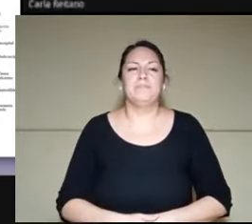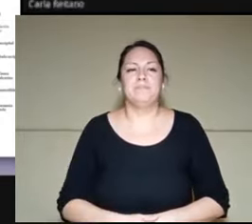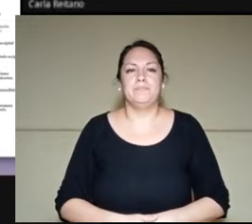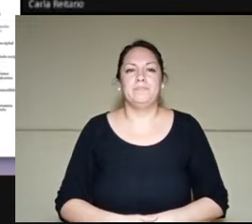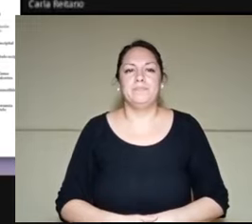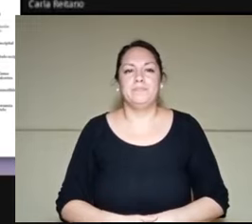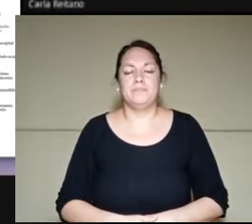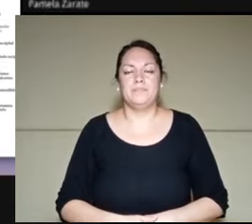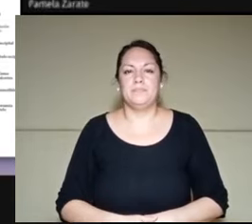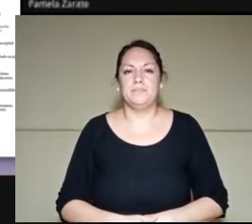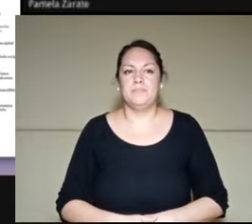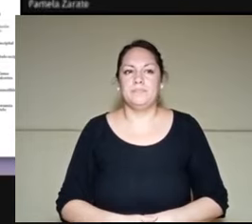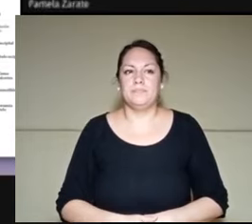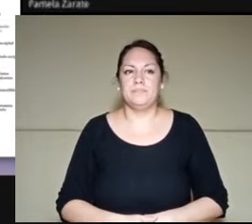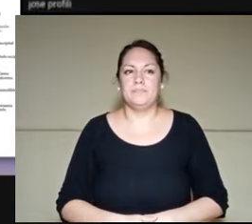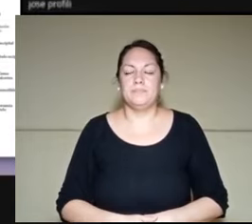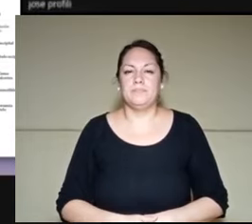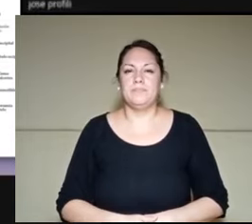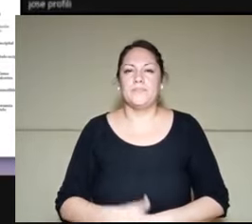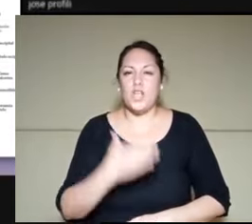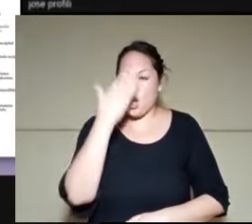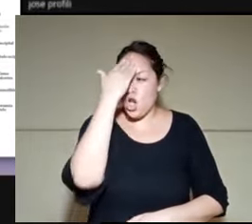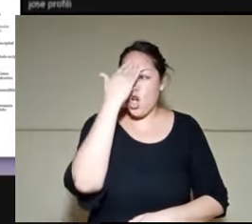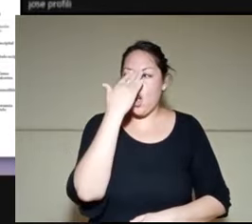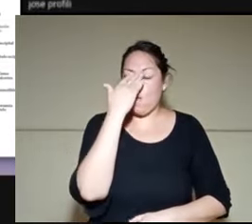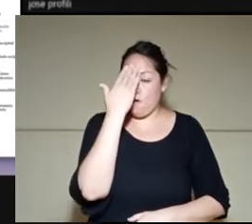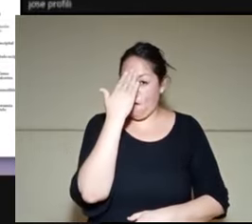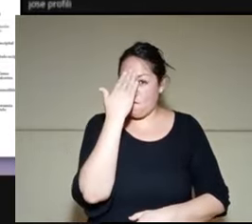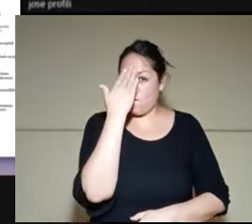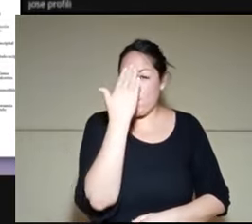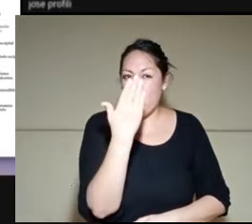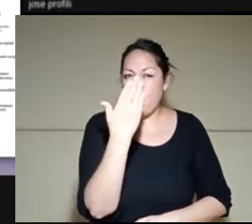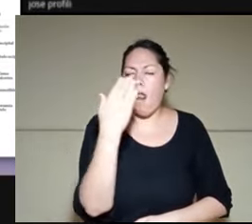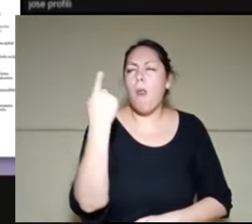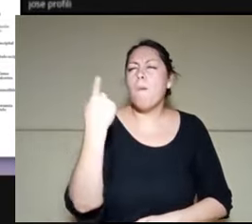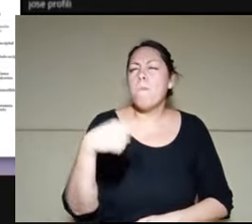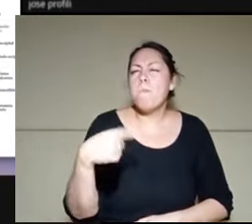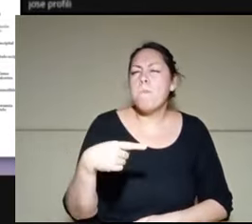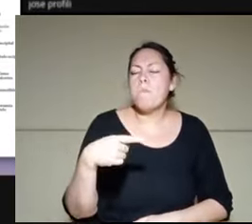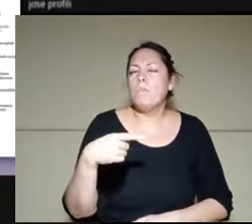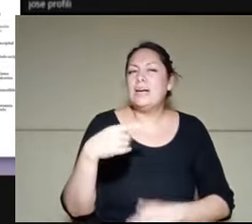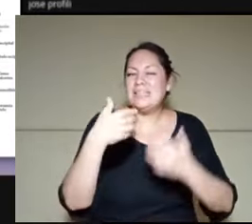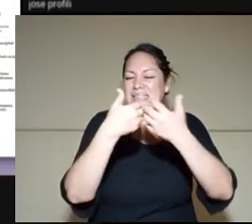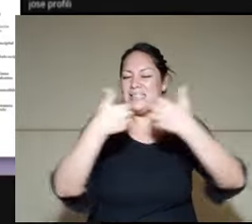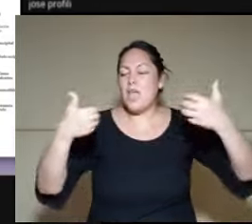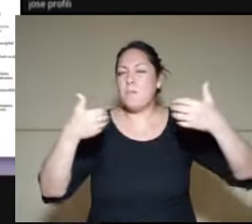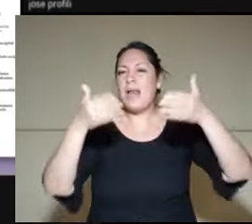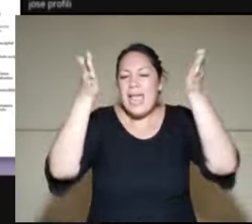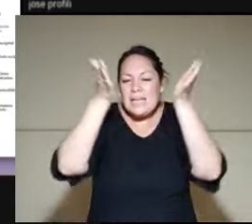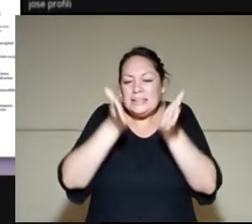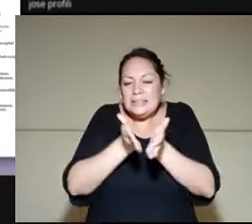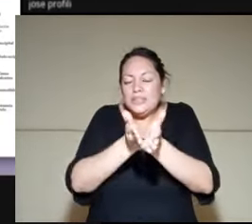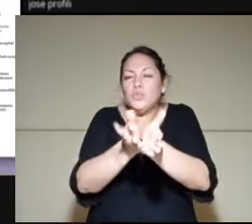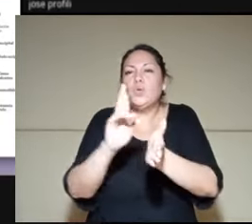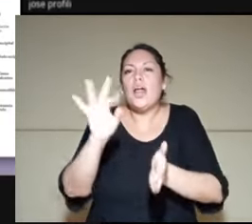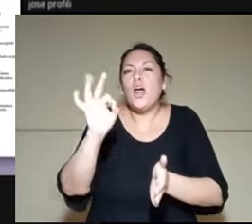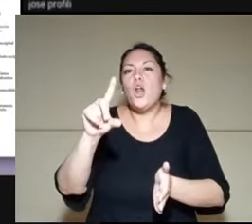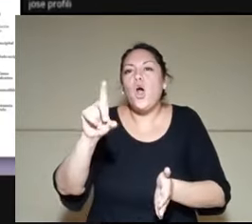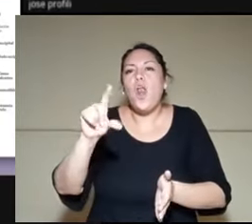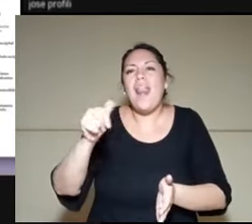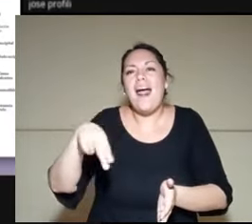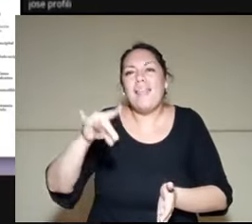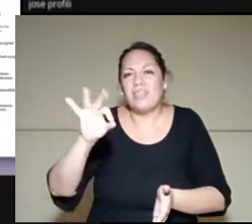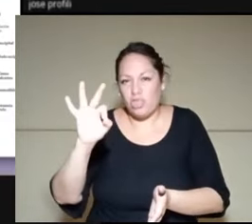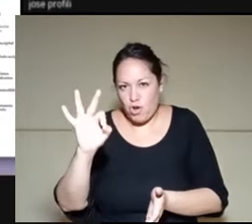Sí. Bien. El lóbulo frontal, fíjense, está separado por la cisura de Rolando